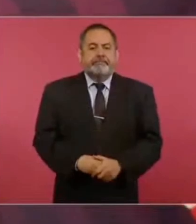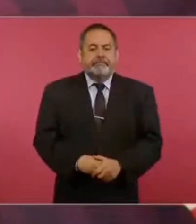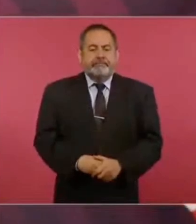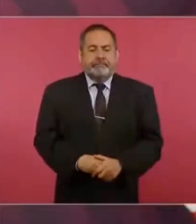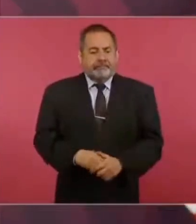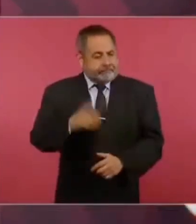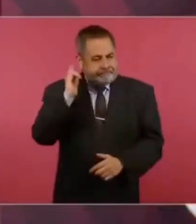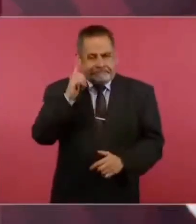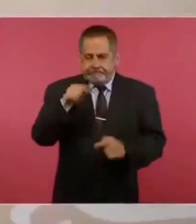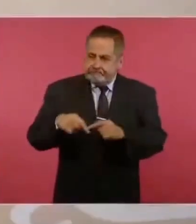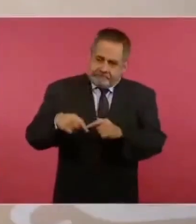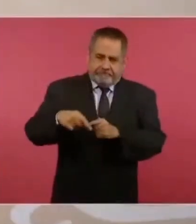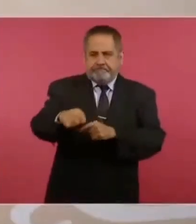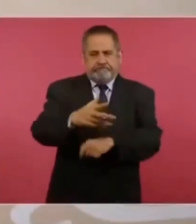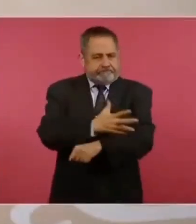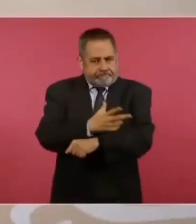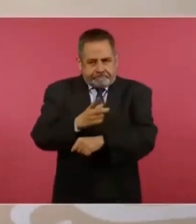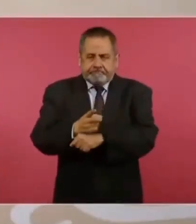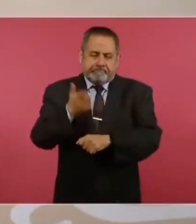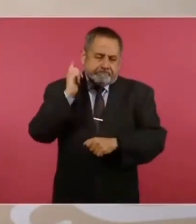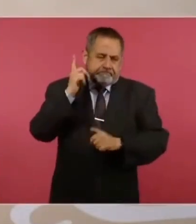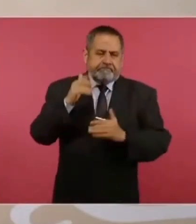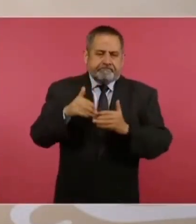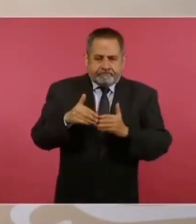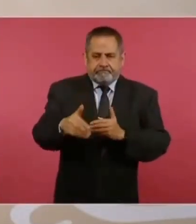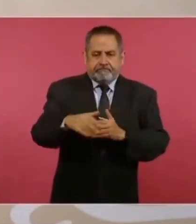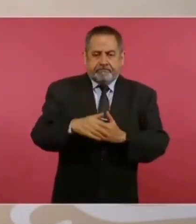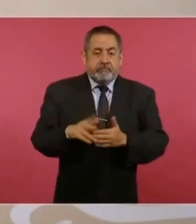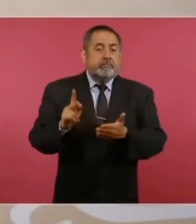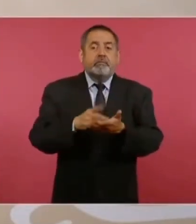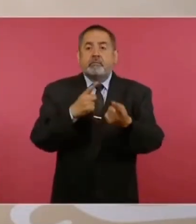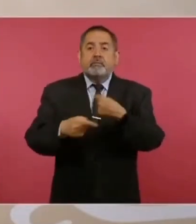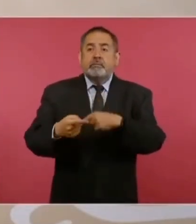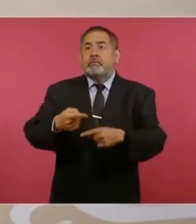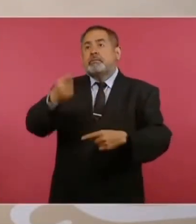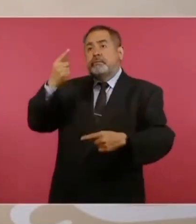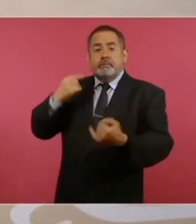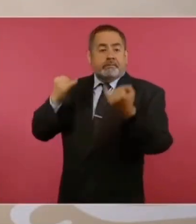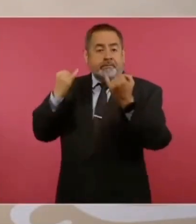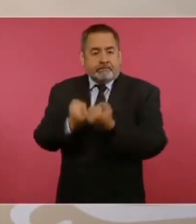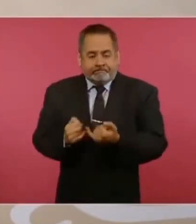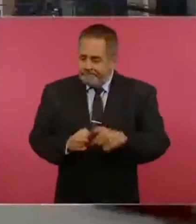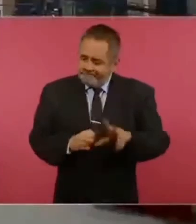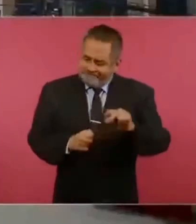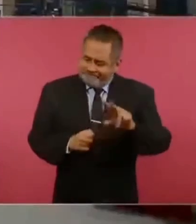pasado, que ya no se regrese nunca más, porque la